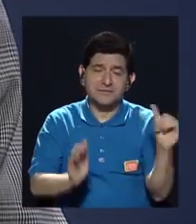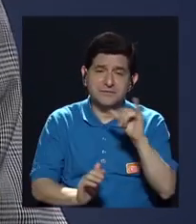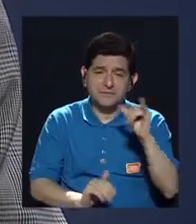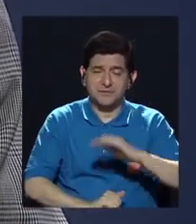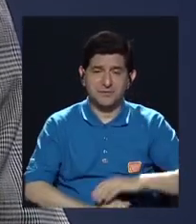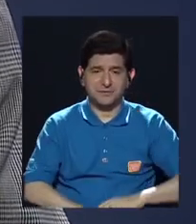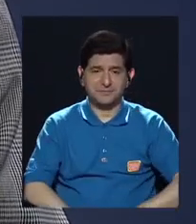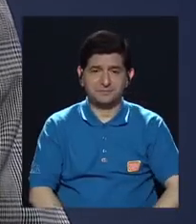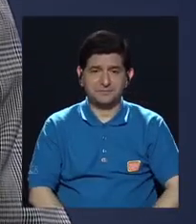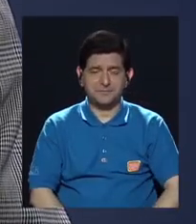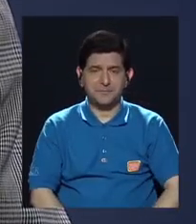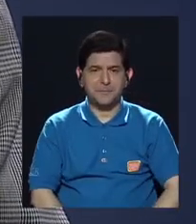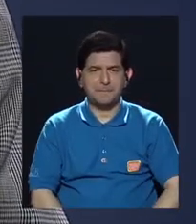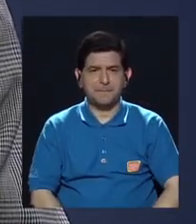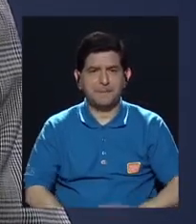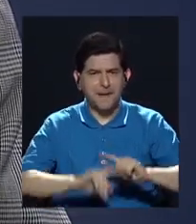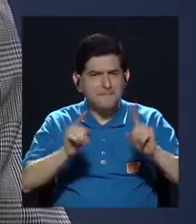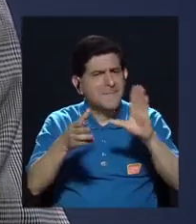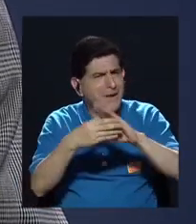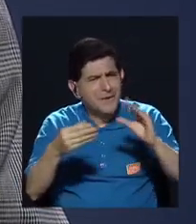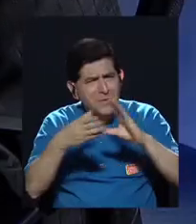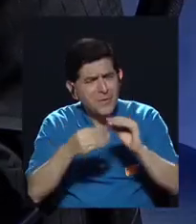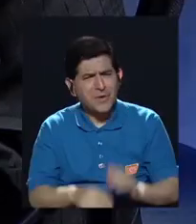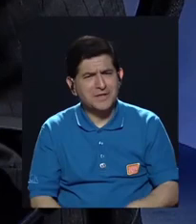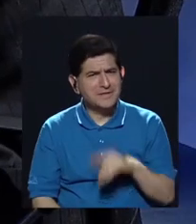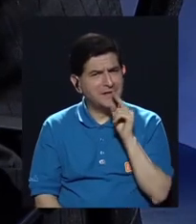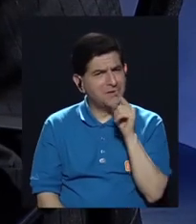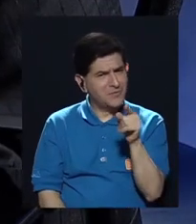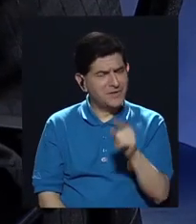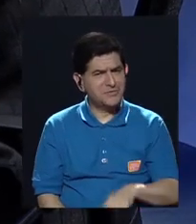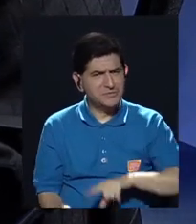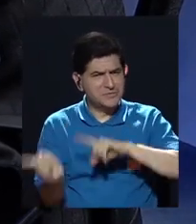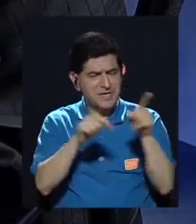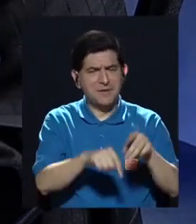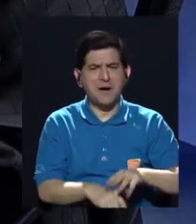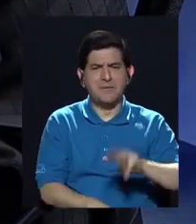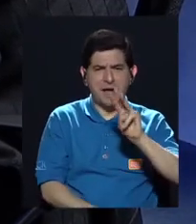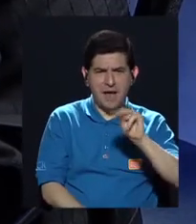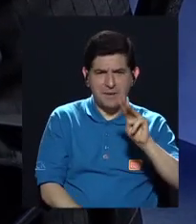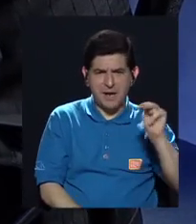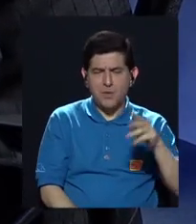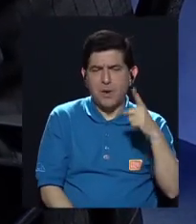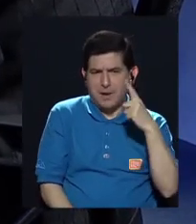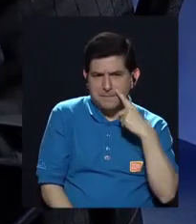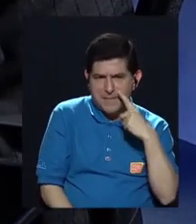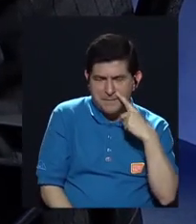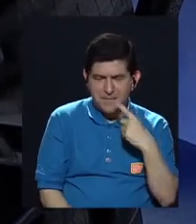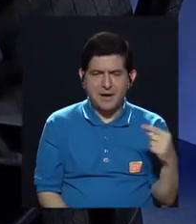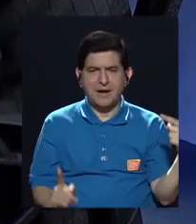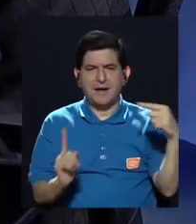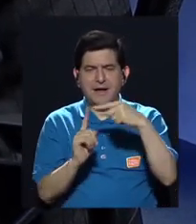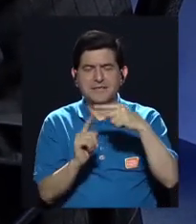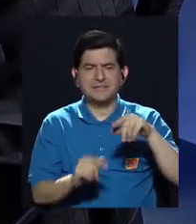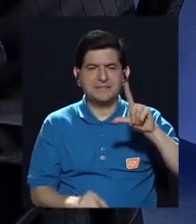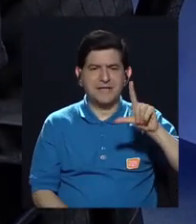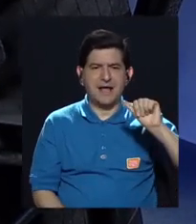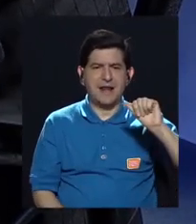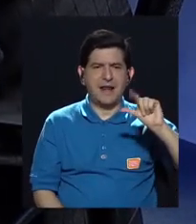conocer también. Don Manuel, ¿pero por qué no nos contás cuando vos llevabas a don Manuel, padre, a la